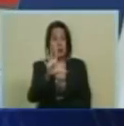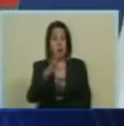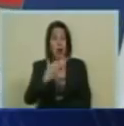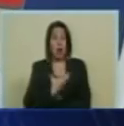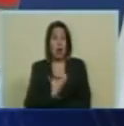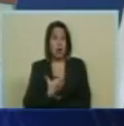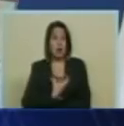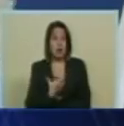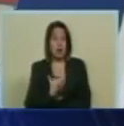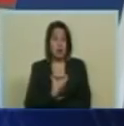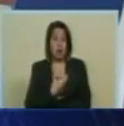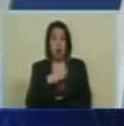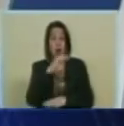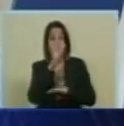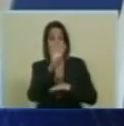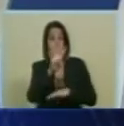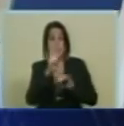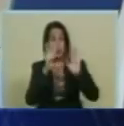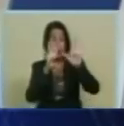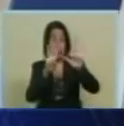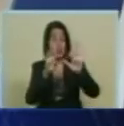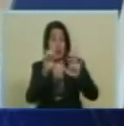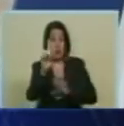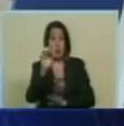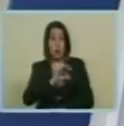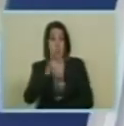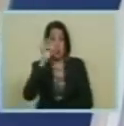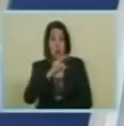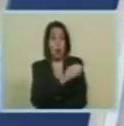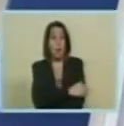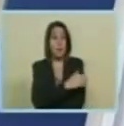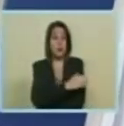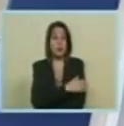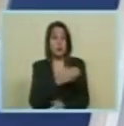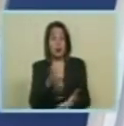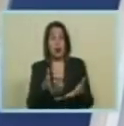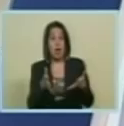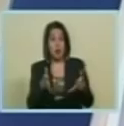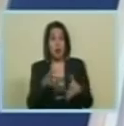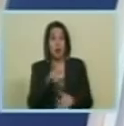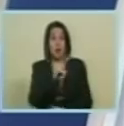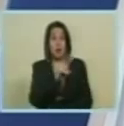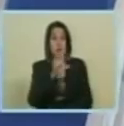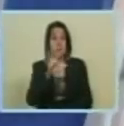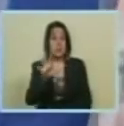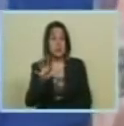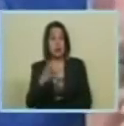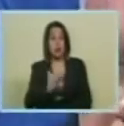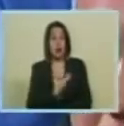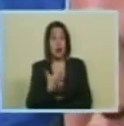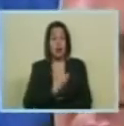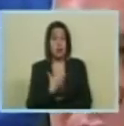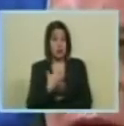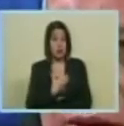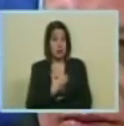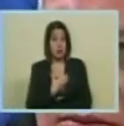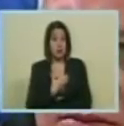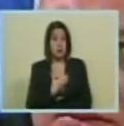alcaldías, el 91%. La oposición ha ganado 25 alcaldías, un